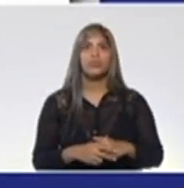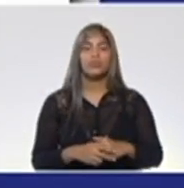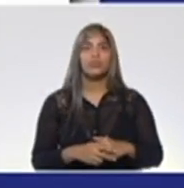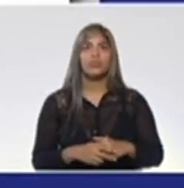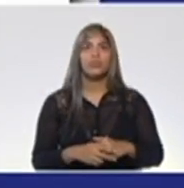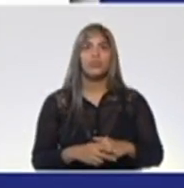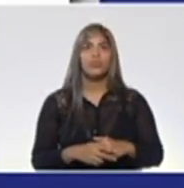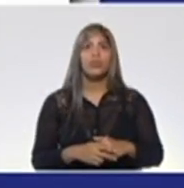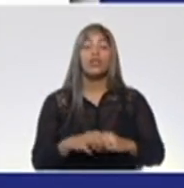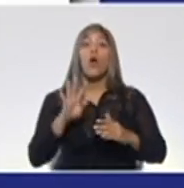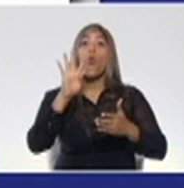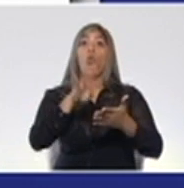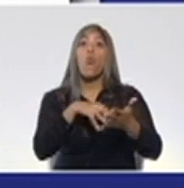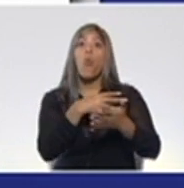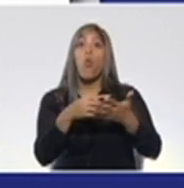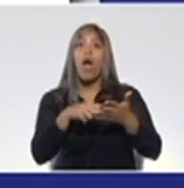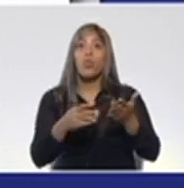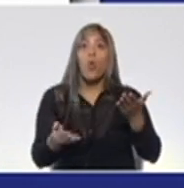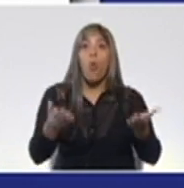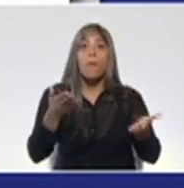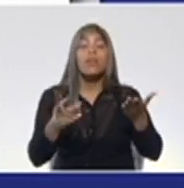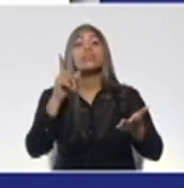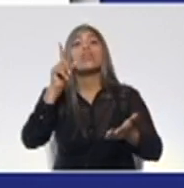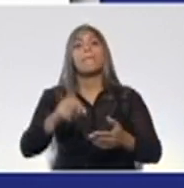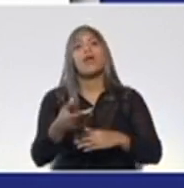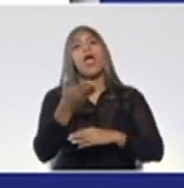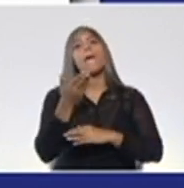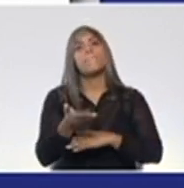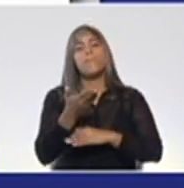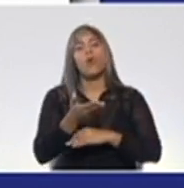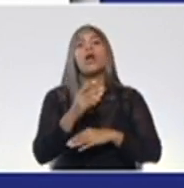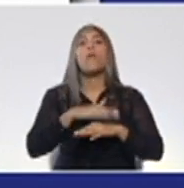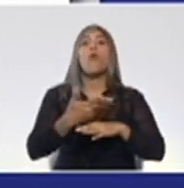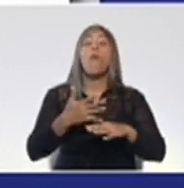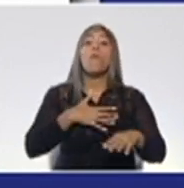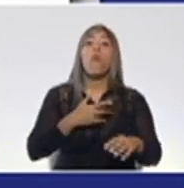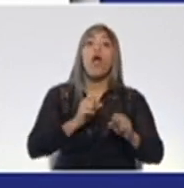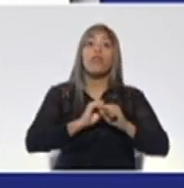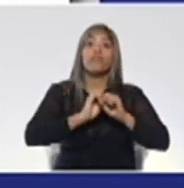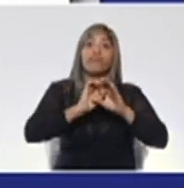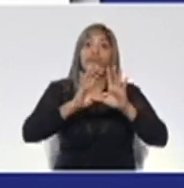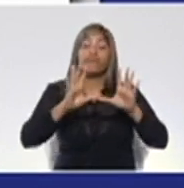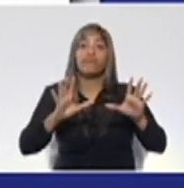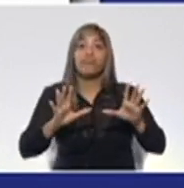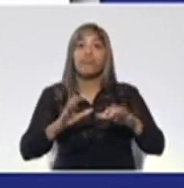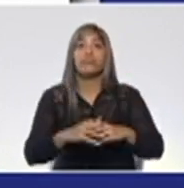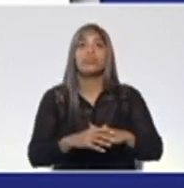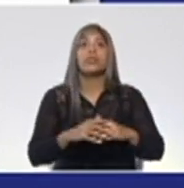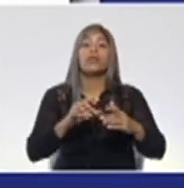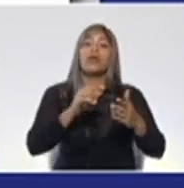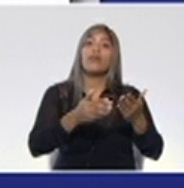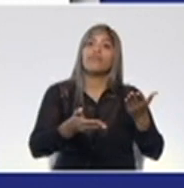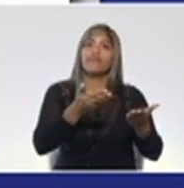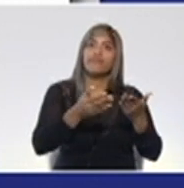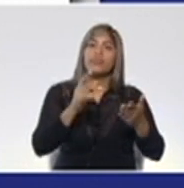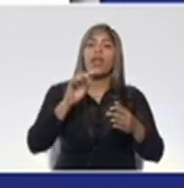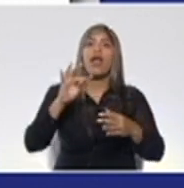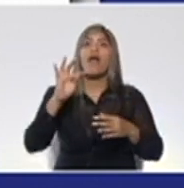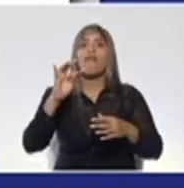Los cuadros comparativos también son fundamentales para establecer lo que es una ficha